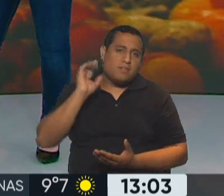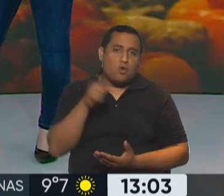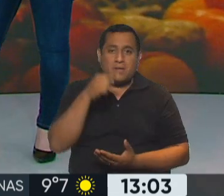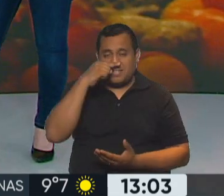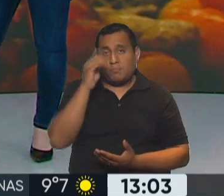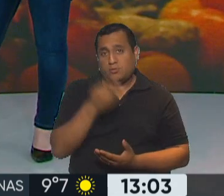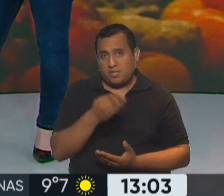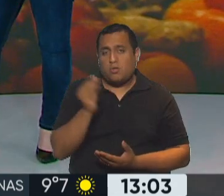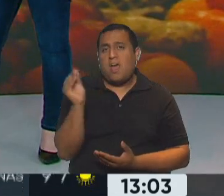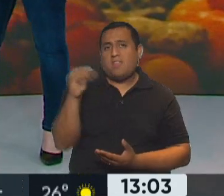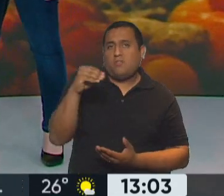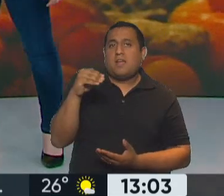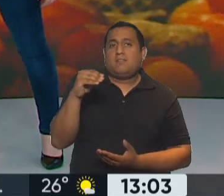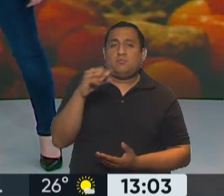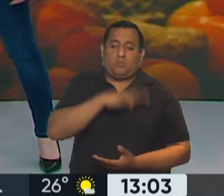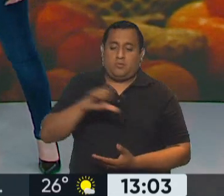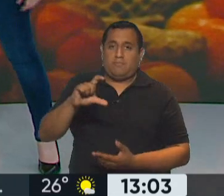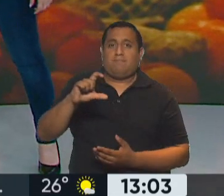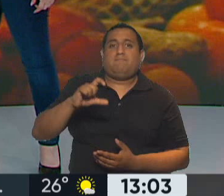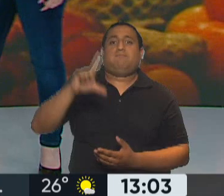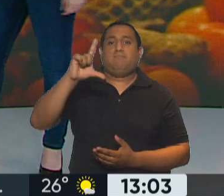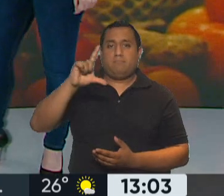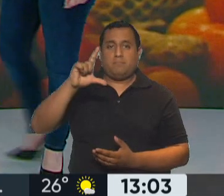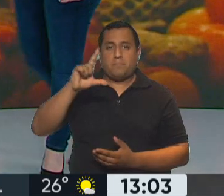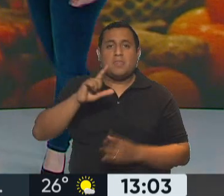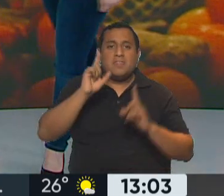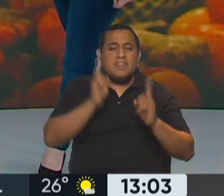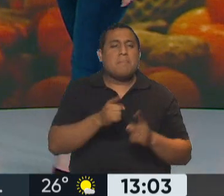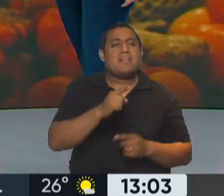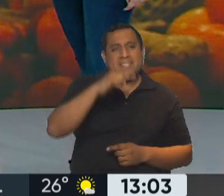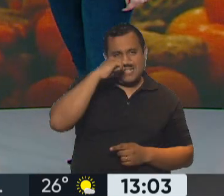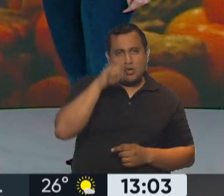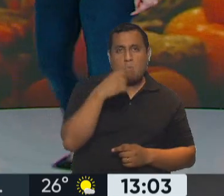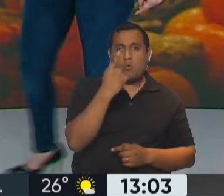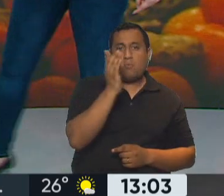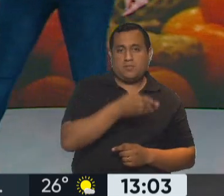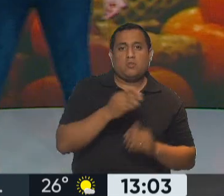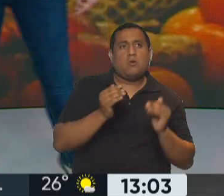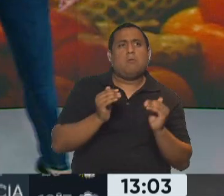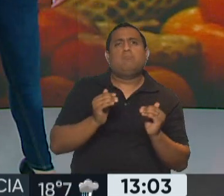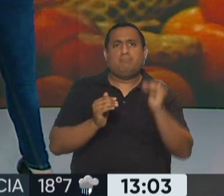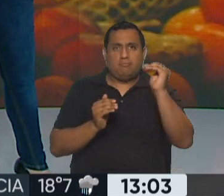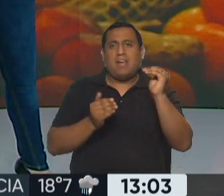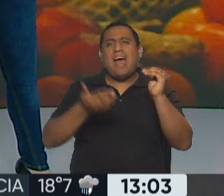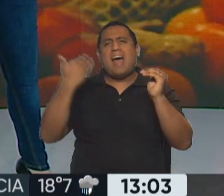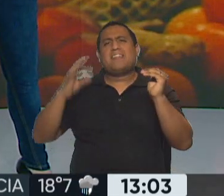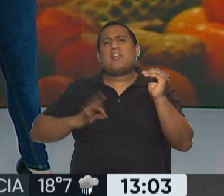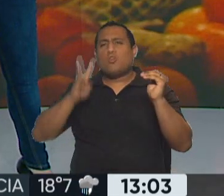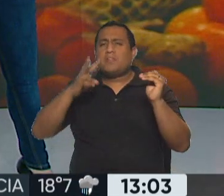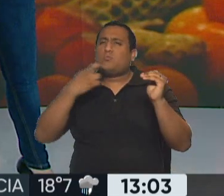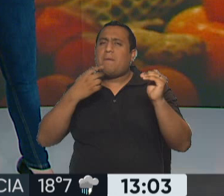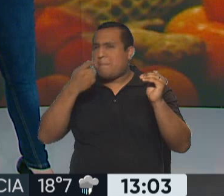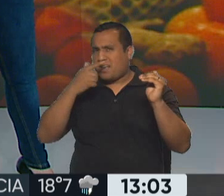hoy promedio del conjunto de los trabajadores del RIPTE y supera en 7,1% el poder adquisitivo que dejó Macri en el 19. Ahí